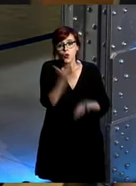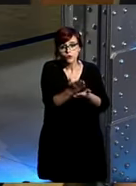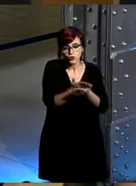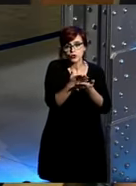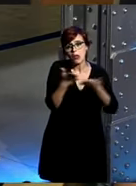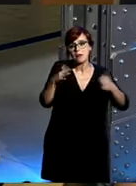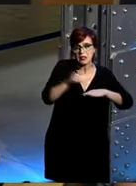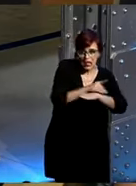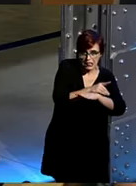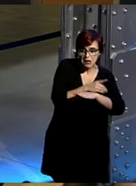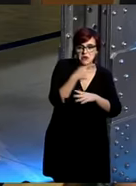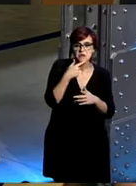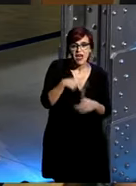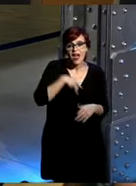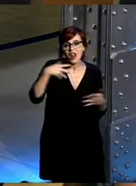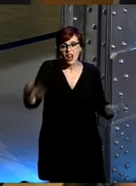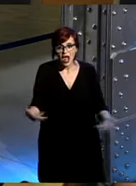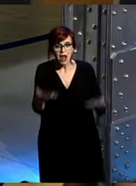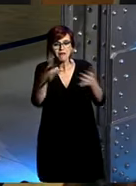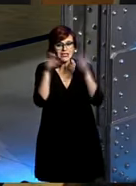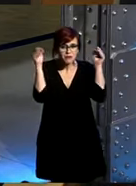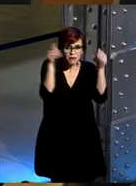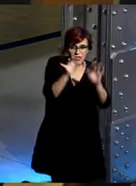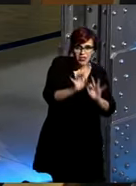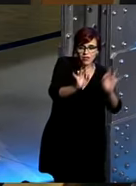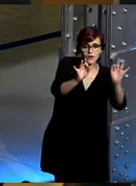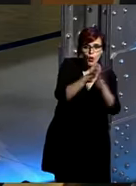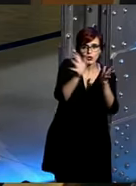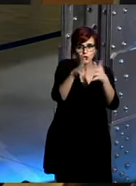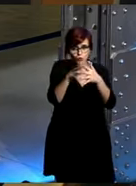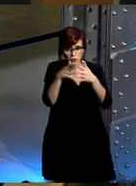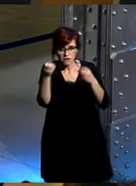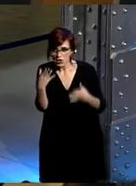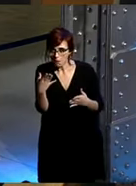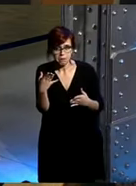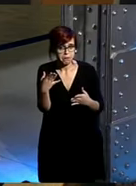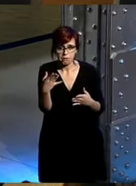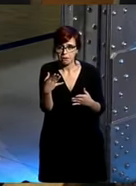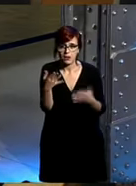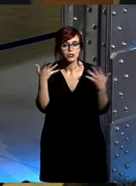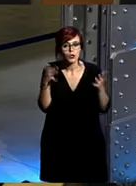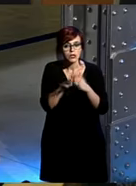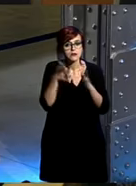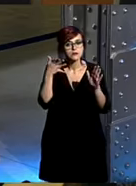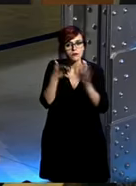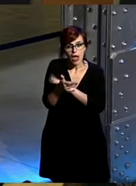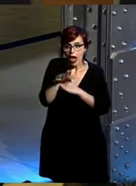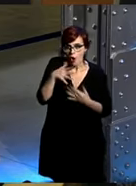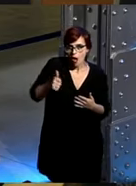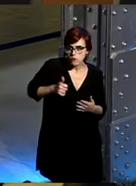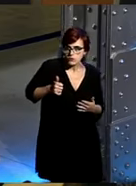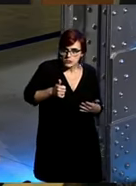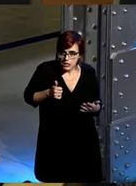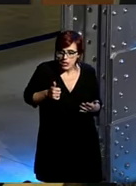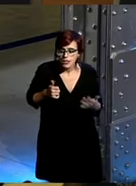Data, pero cosas muy genéricas. No, nada específico, bien estructurado en el sentido de lo que tenemos ahora, sacarle partido.